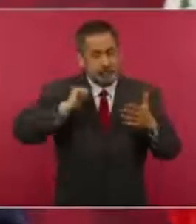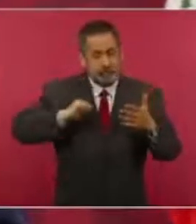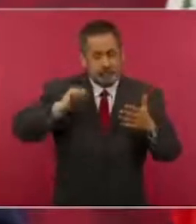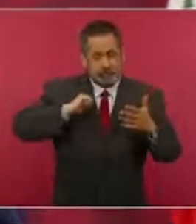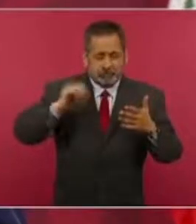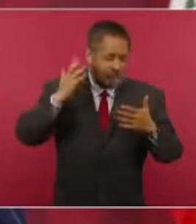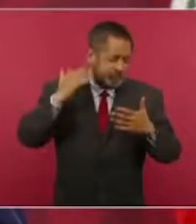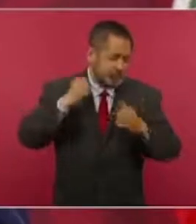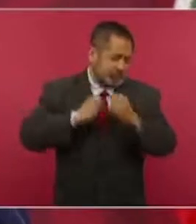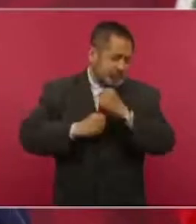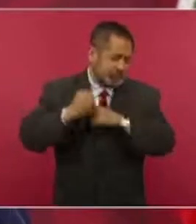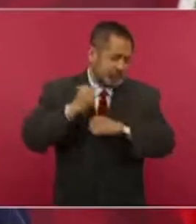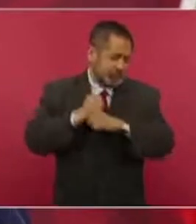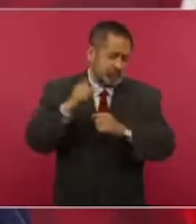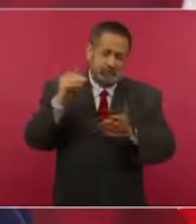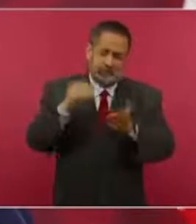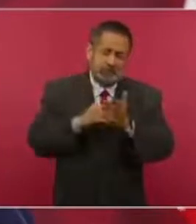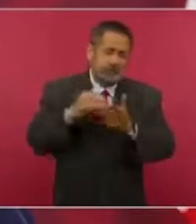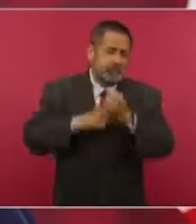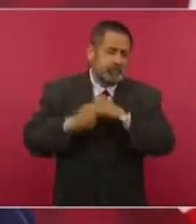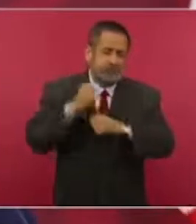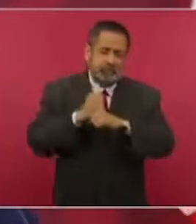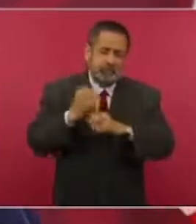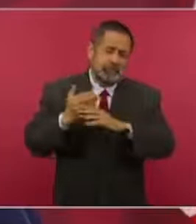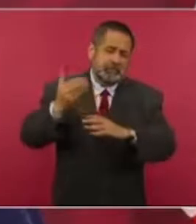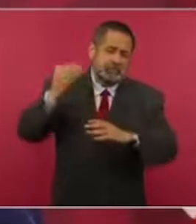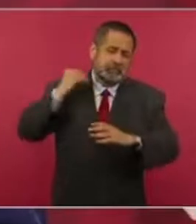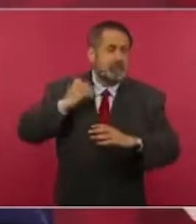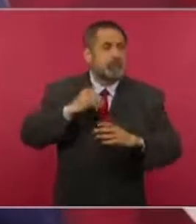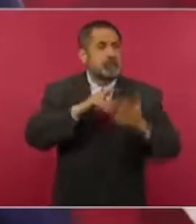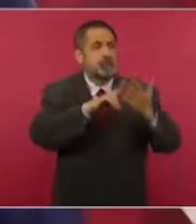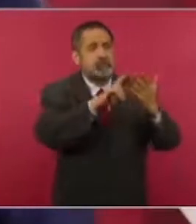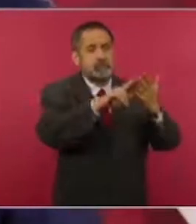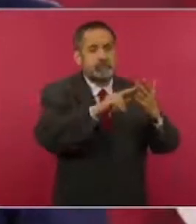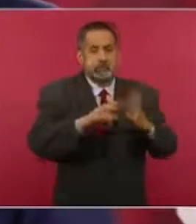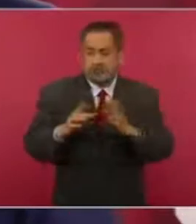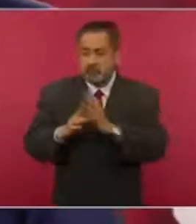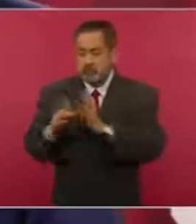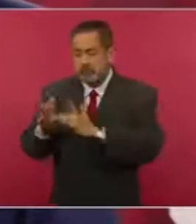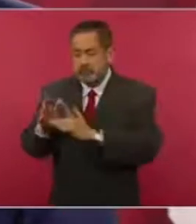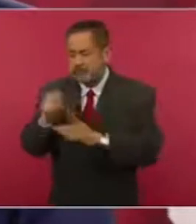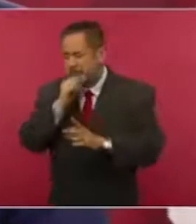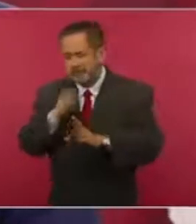de cientos, miles de años antes de Cristo.